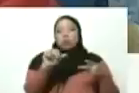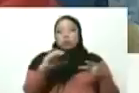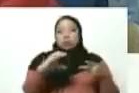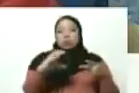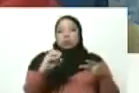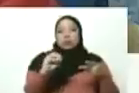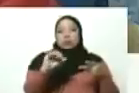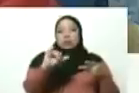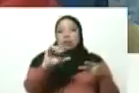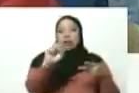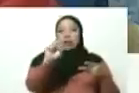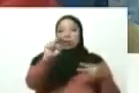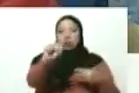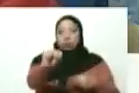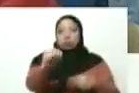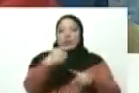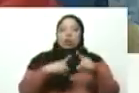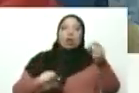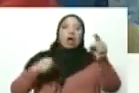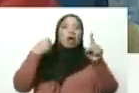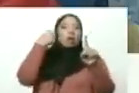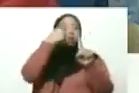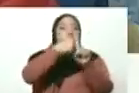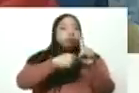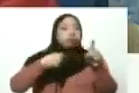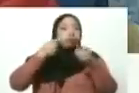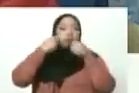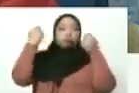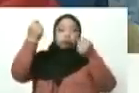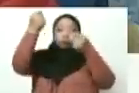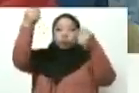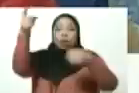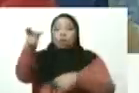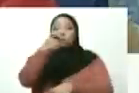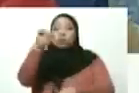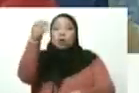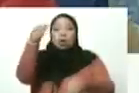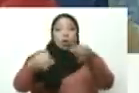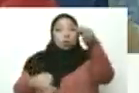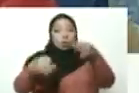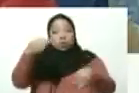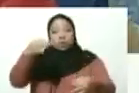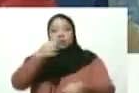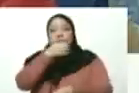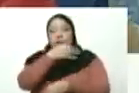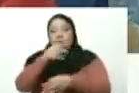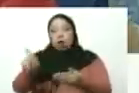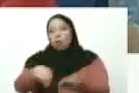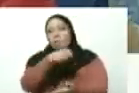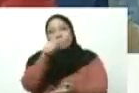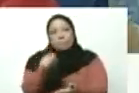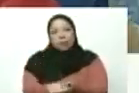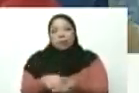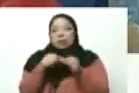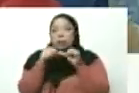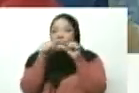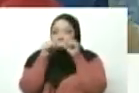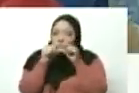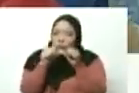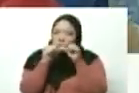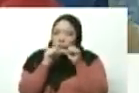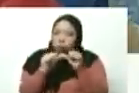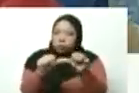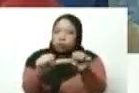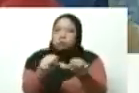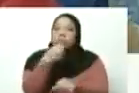por lo tanto la lucha por alcanzar la justicia plena en este caso continúa hemos